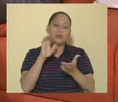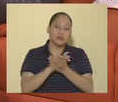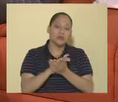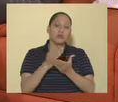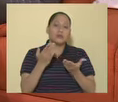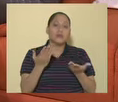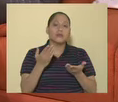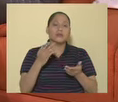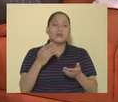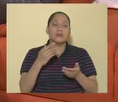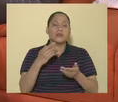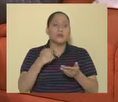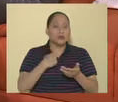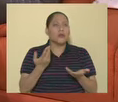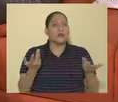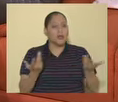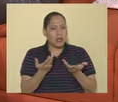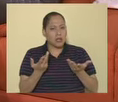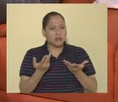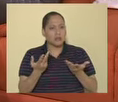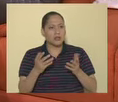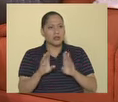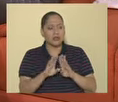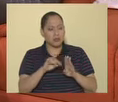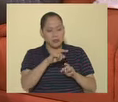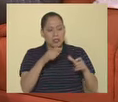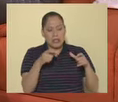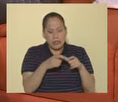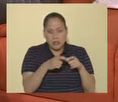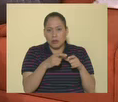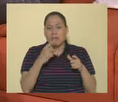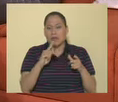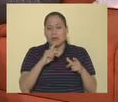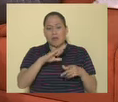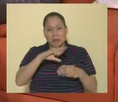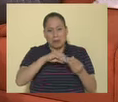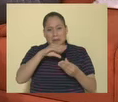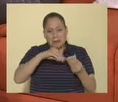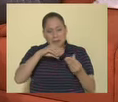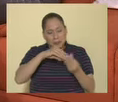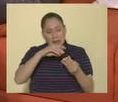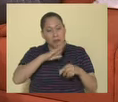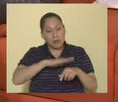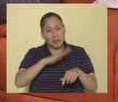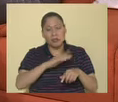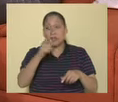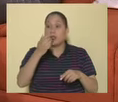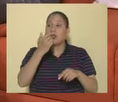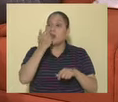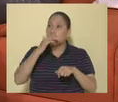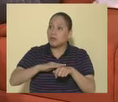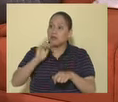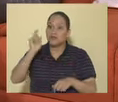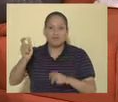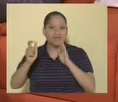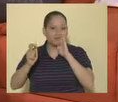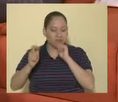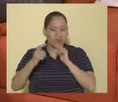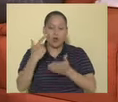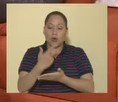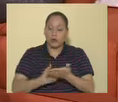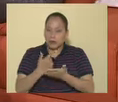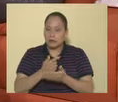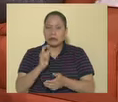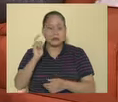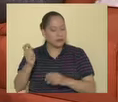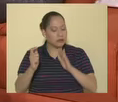matrimonio. ¿Qué pasa en estos casos? ¿Qué es tan chico que no pueden subsistir pagando a un administrador o a un contador